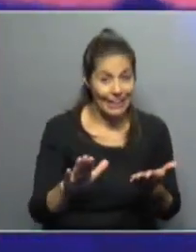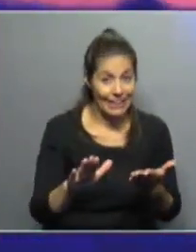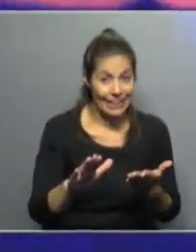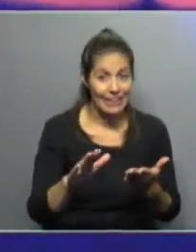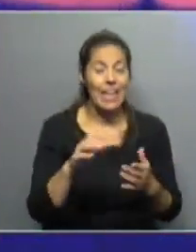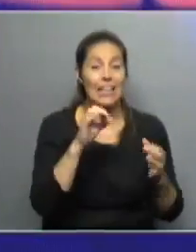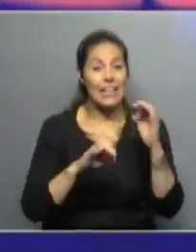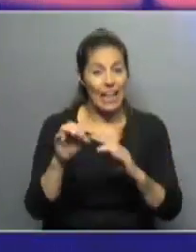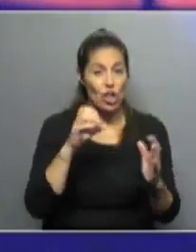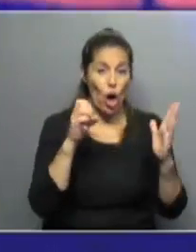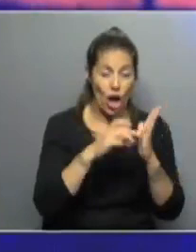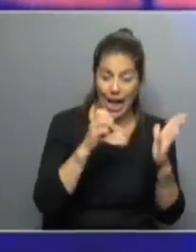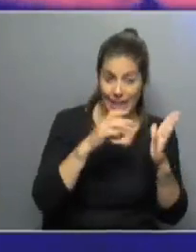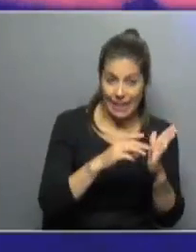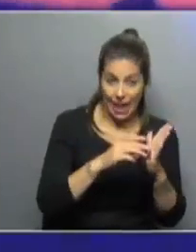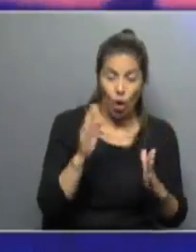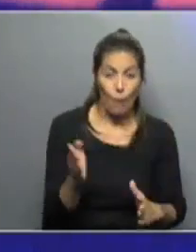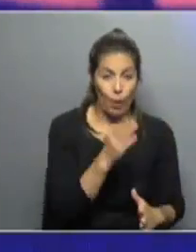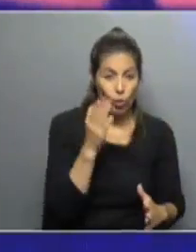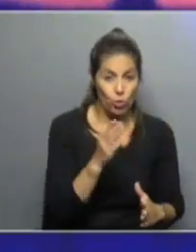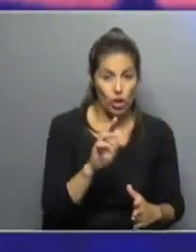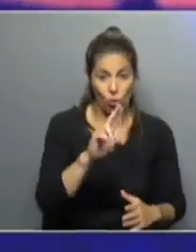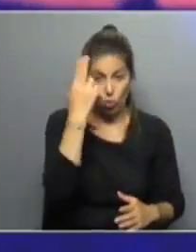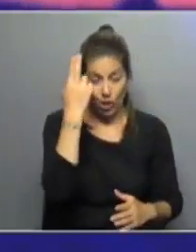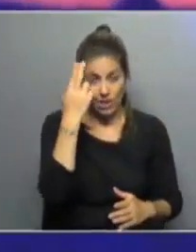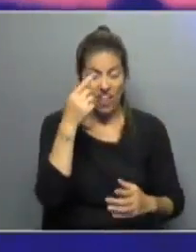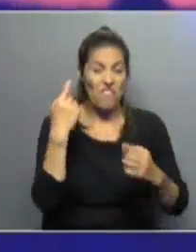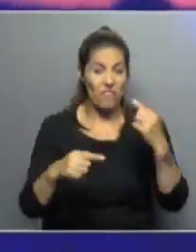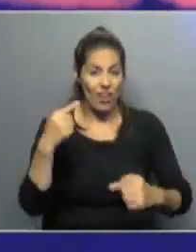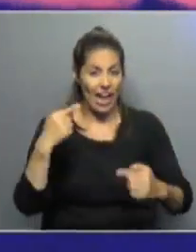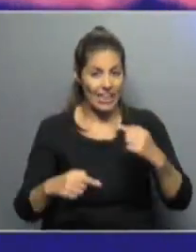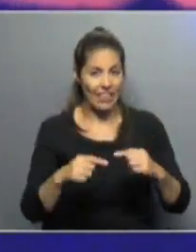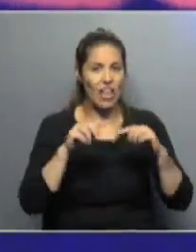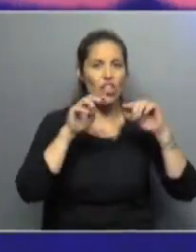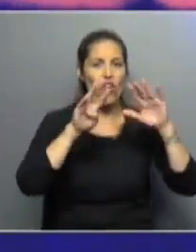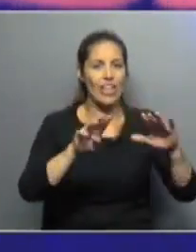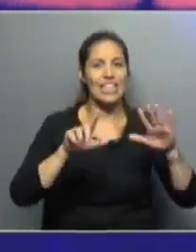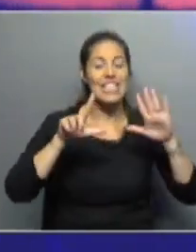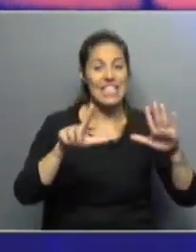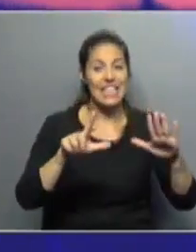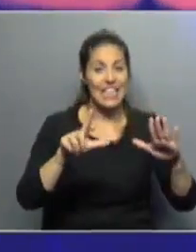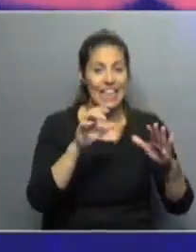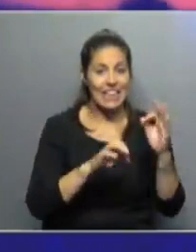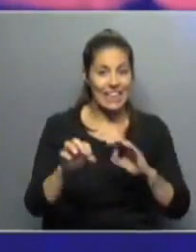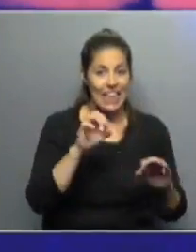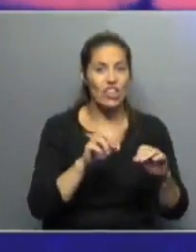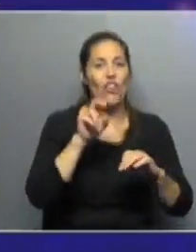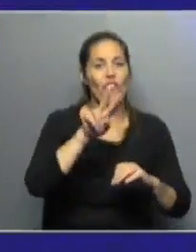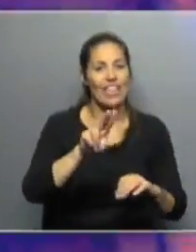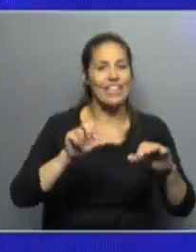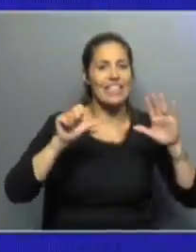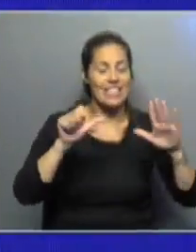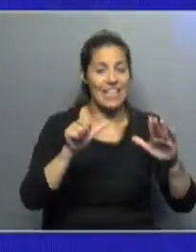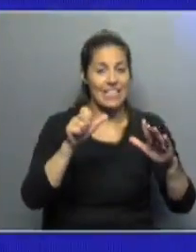de calidad en la ciudad, con producciones nacionales muy variadas, por cierto. 97 funciones de 26